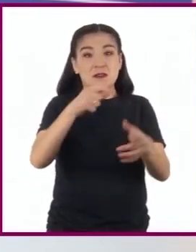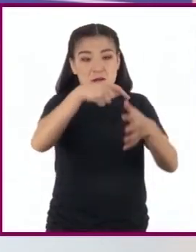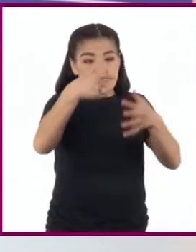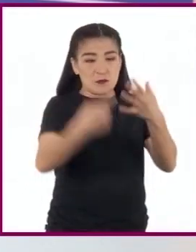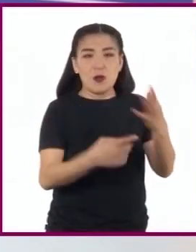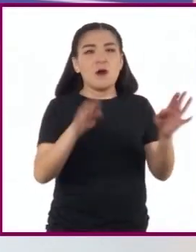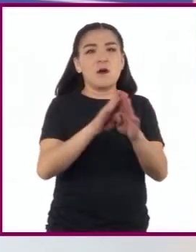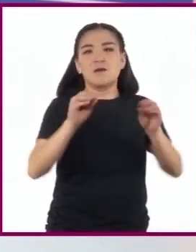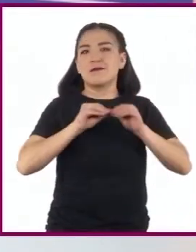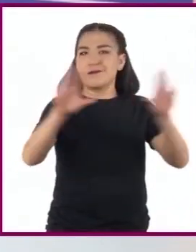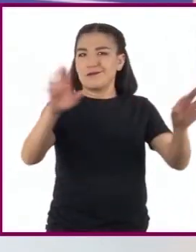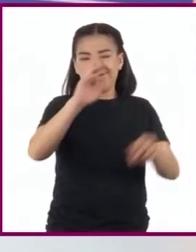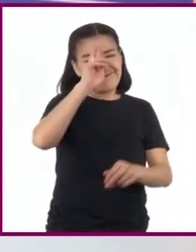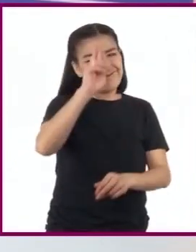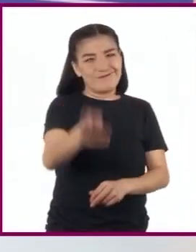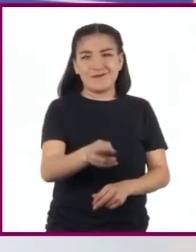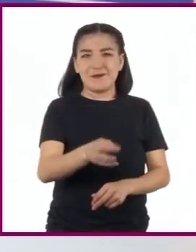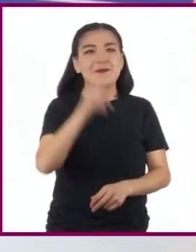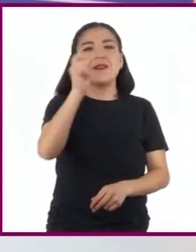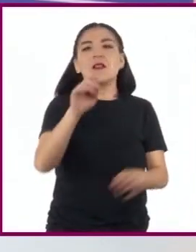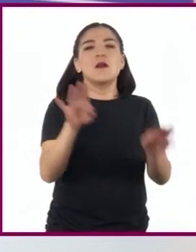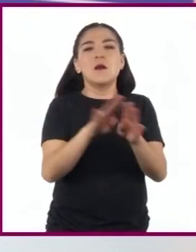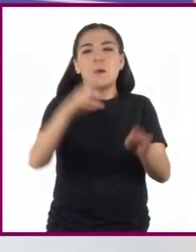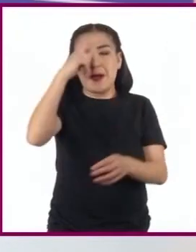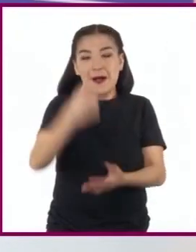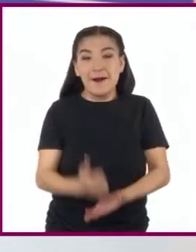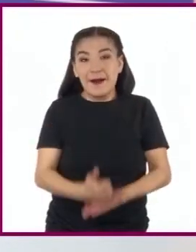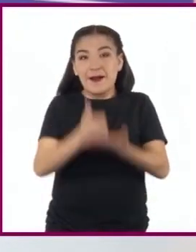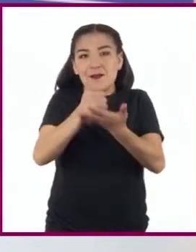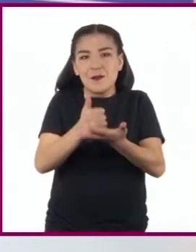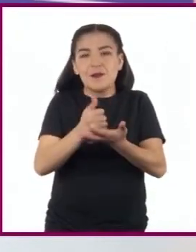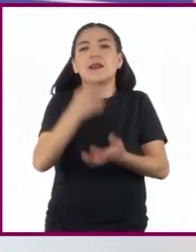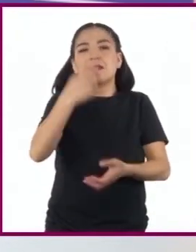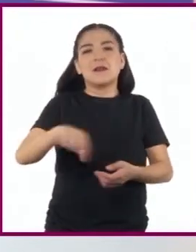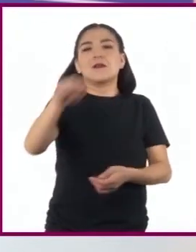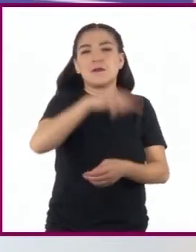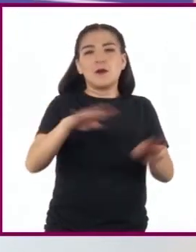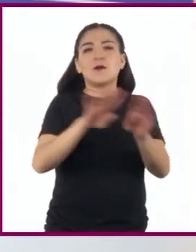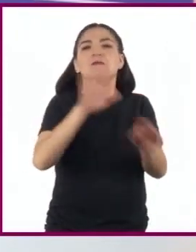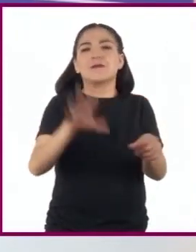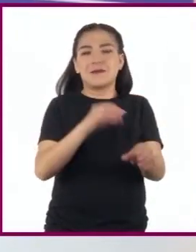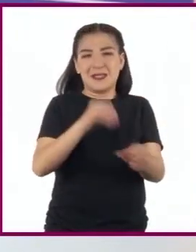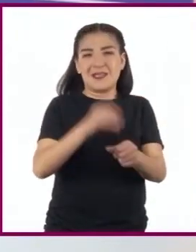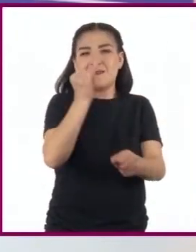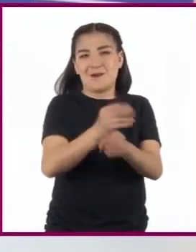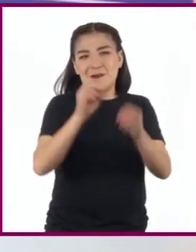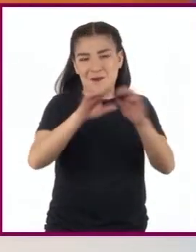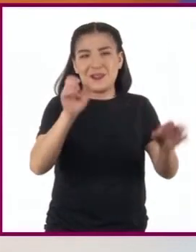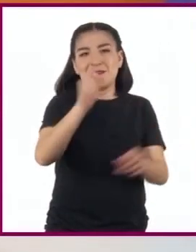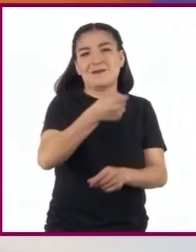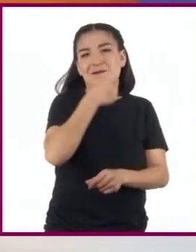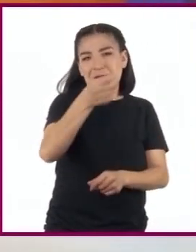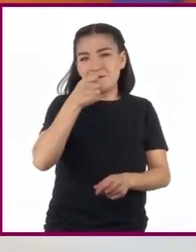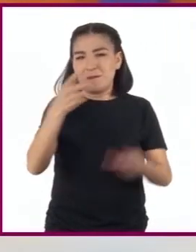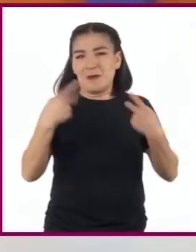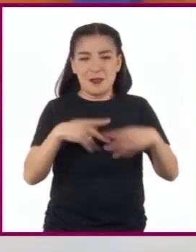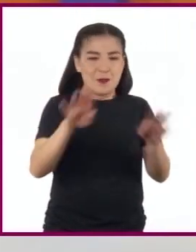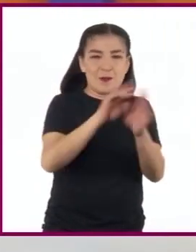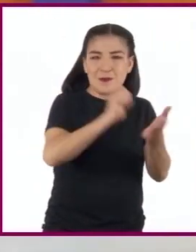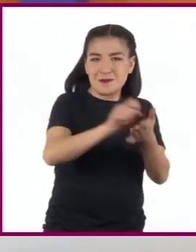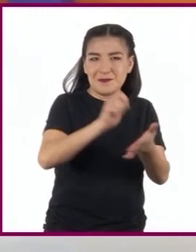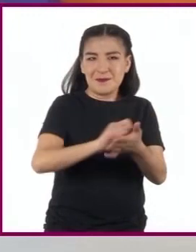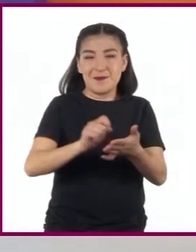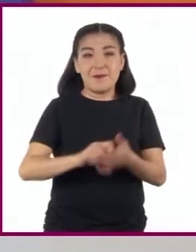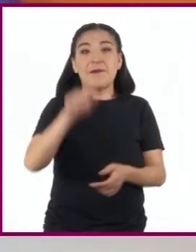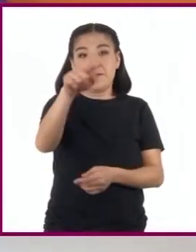puede publicarse, solo es un aporte de datos más para completar la información del periodista. Si cuentan con su